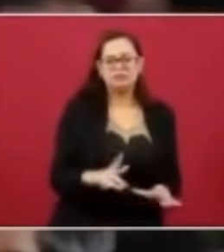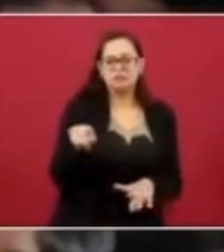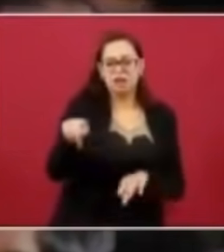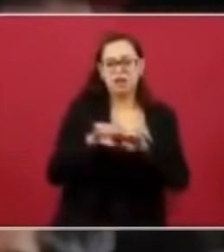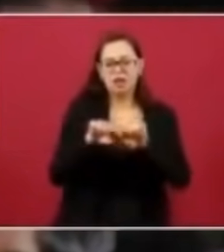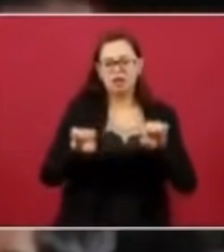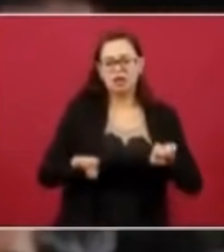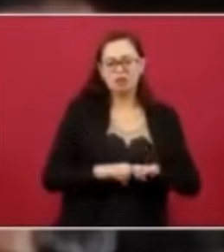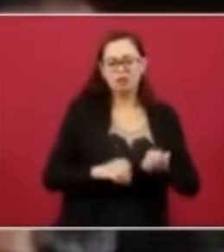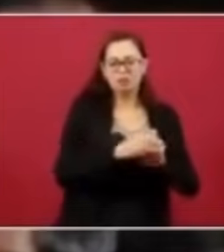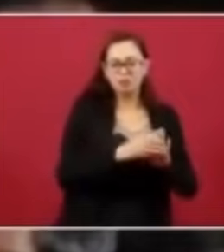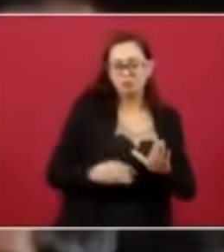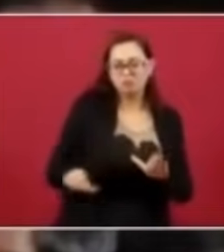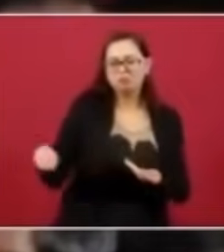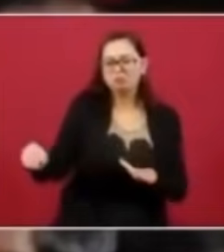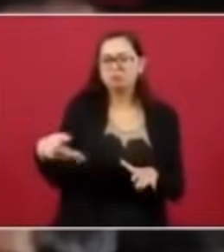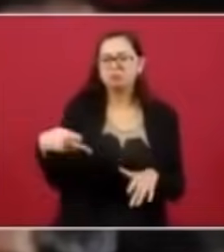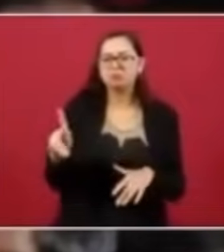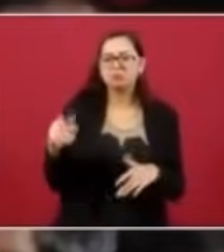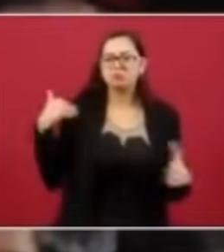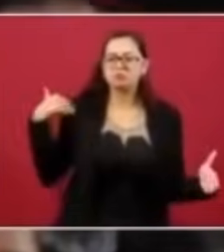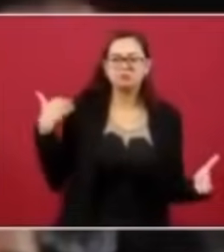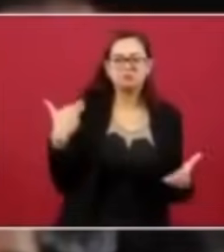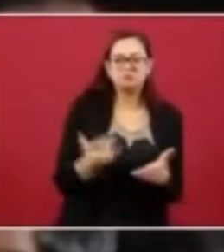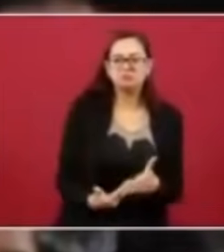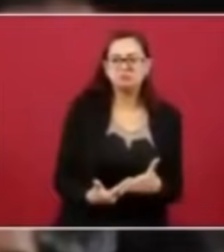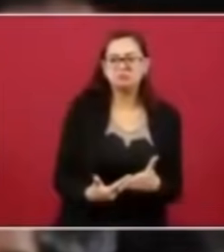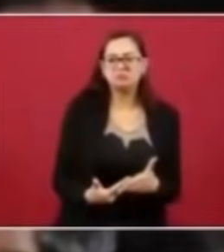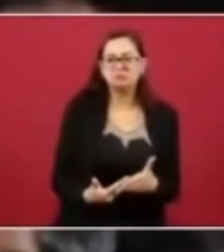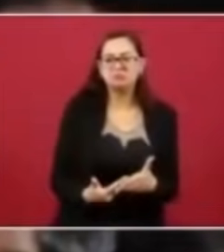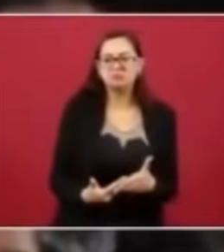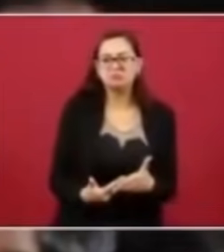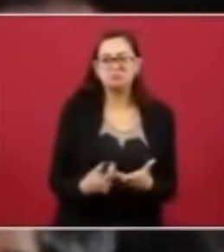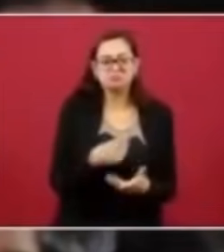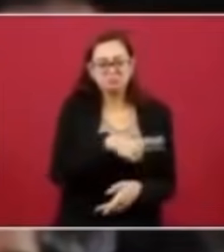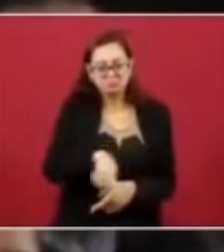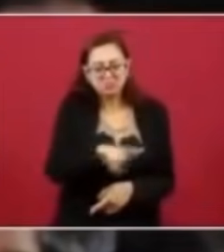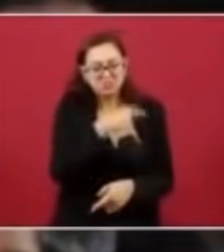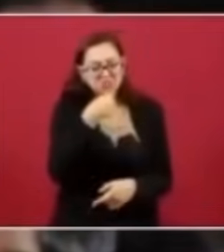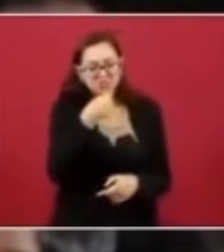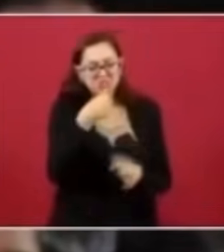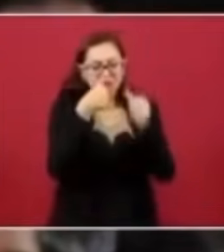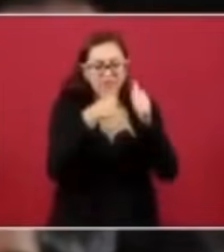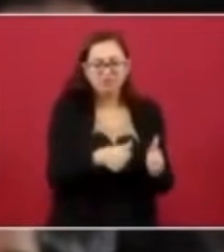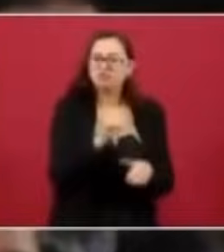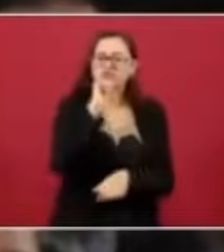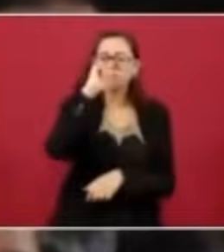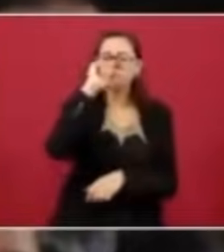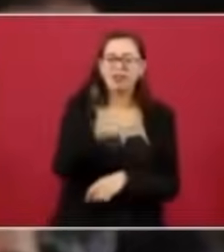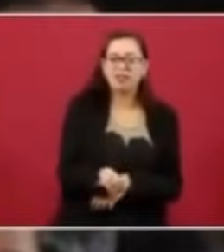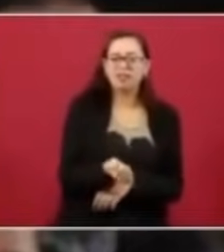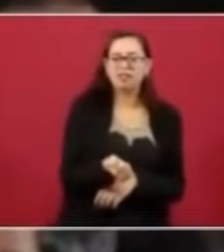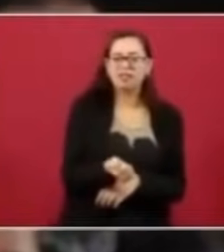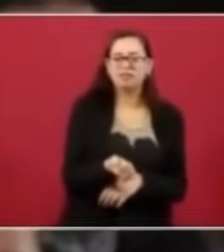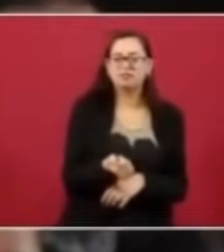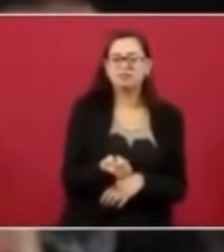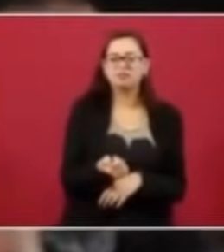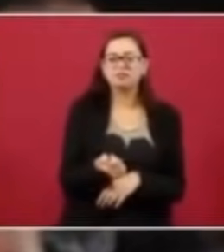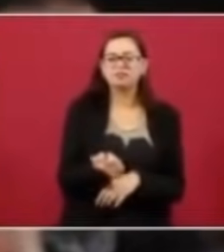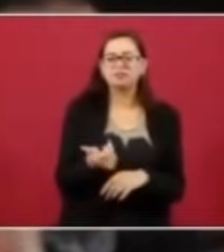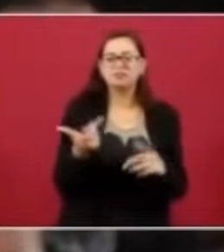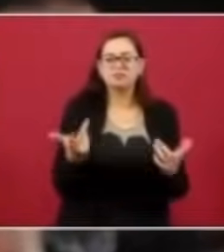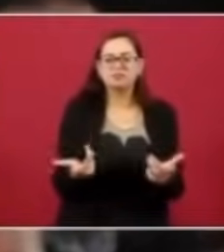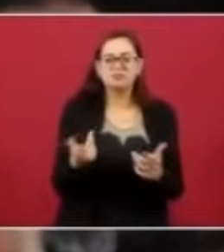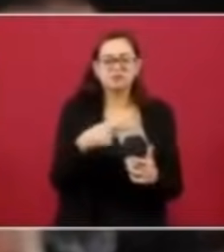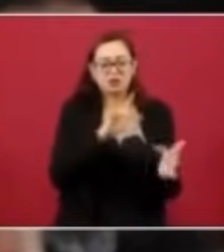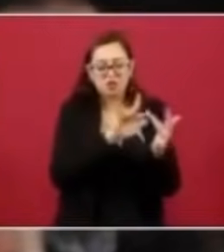equipo y hasta el día de hoy ninguno de los niños ha sido atendido. Quisiéramos saber si, inclusive no se han